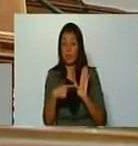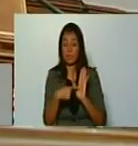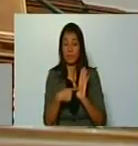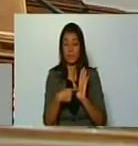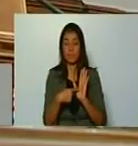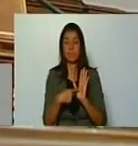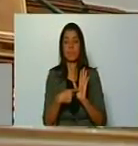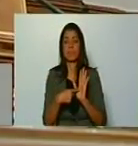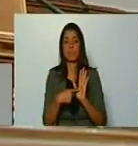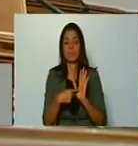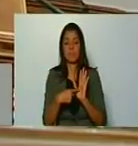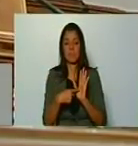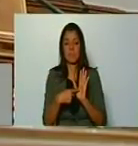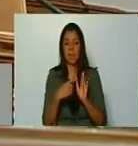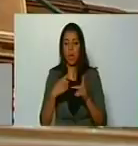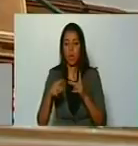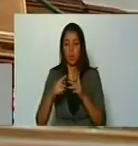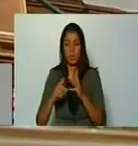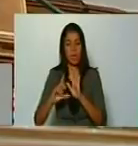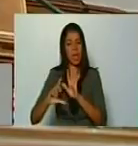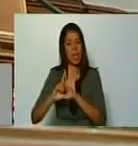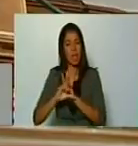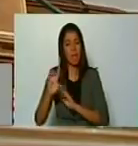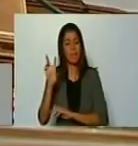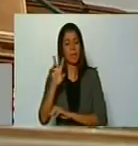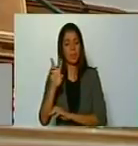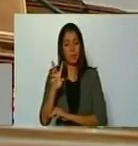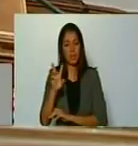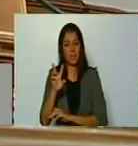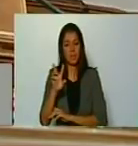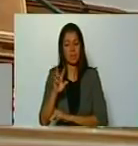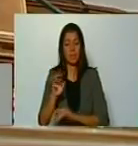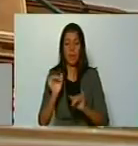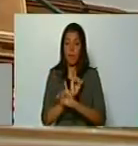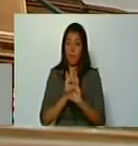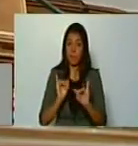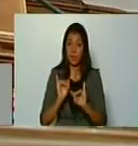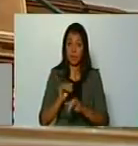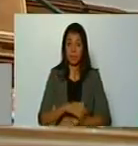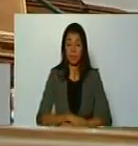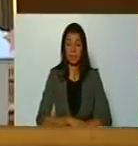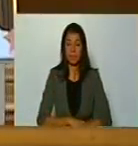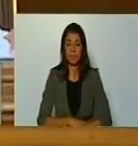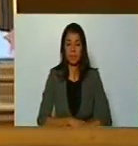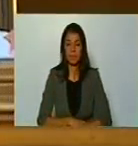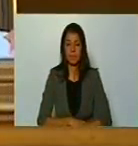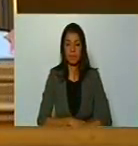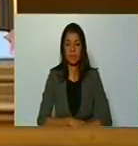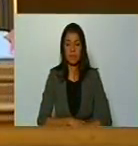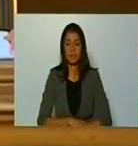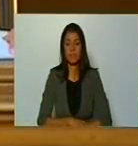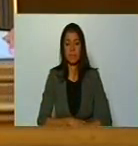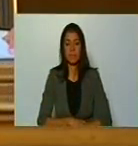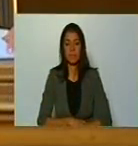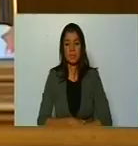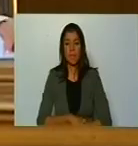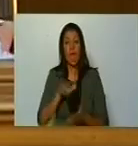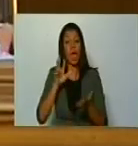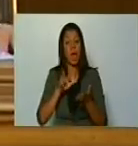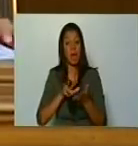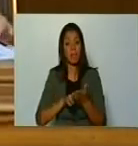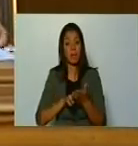de Venezuela y demás leyes de la República. Es todo, Presidenta. En consideración para